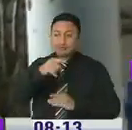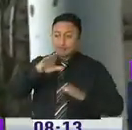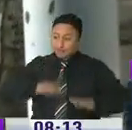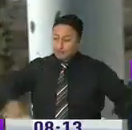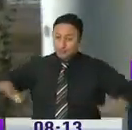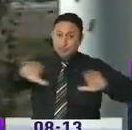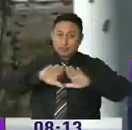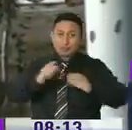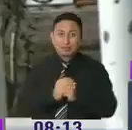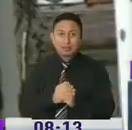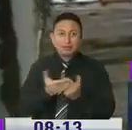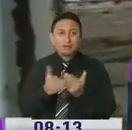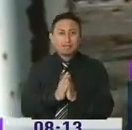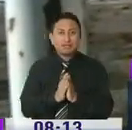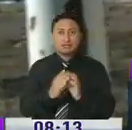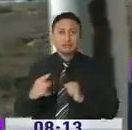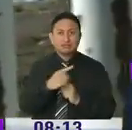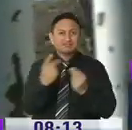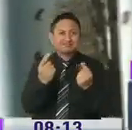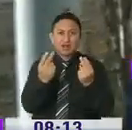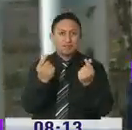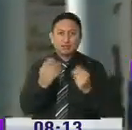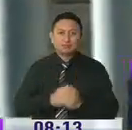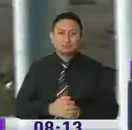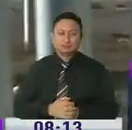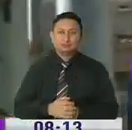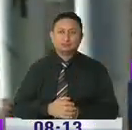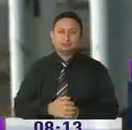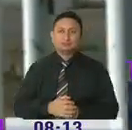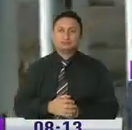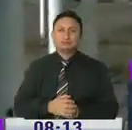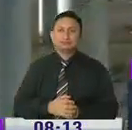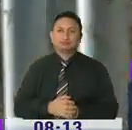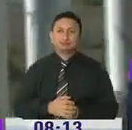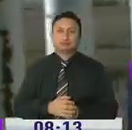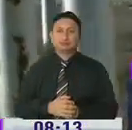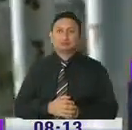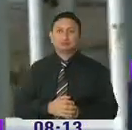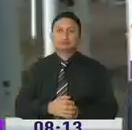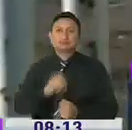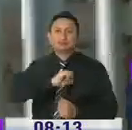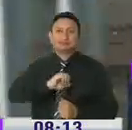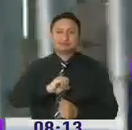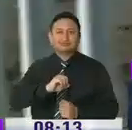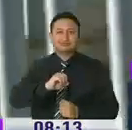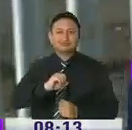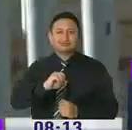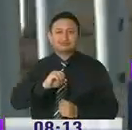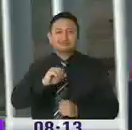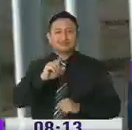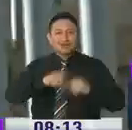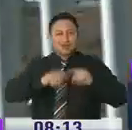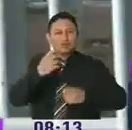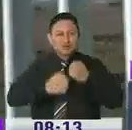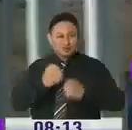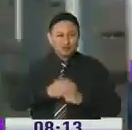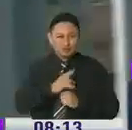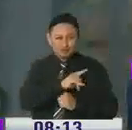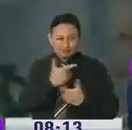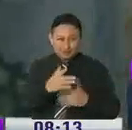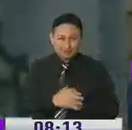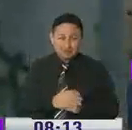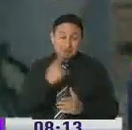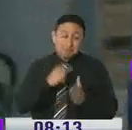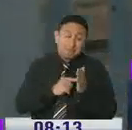sector, nos pide que se agiliten las cosas. Porque todavía hay varios inconvenientes, me decía, y uno de ellos también podemos